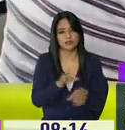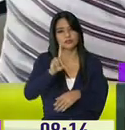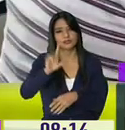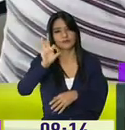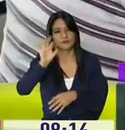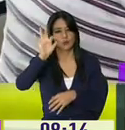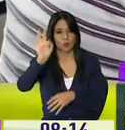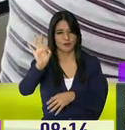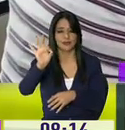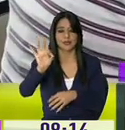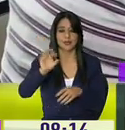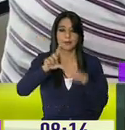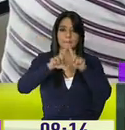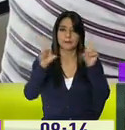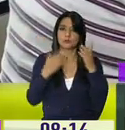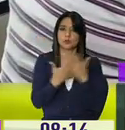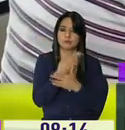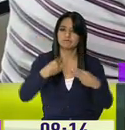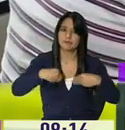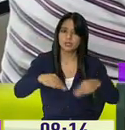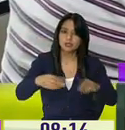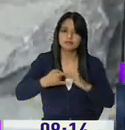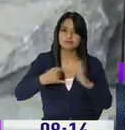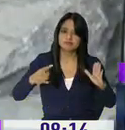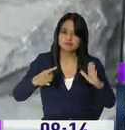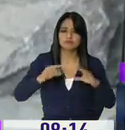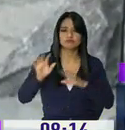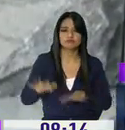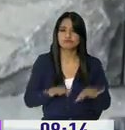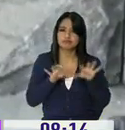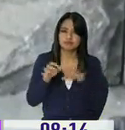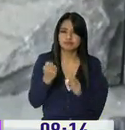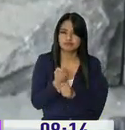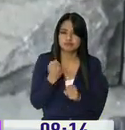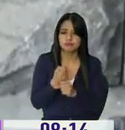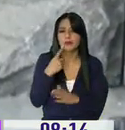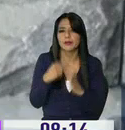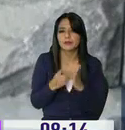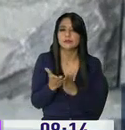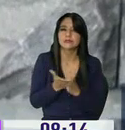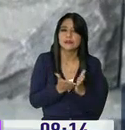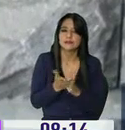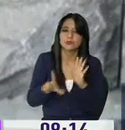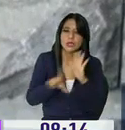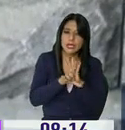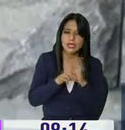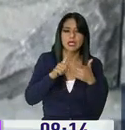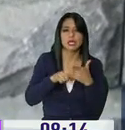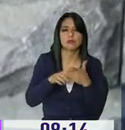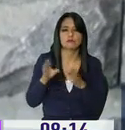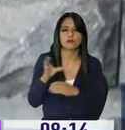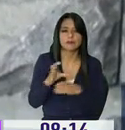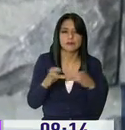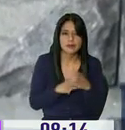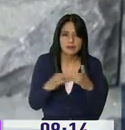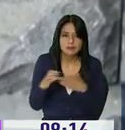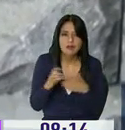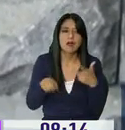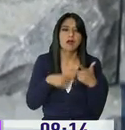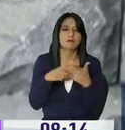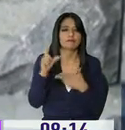empresas incorporaron nuevos mecanismos digitales. Hay profesiones como los servicios legales, los servicios contables, los servicios